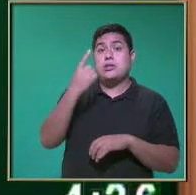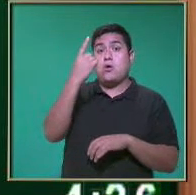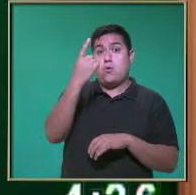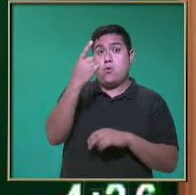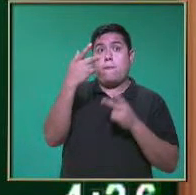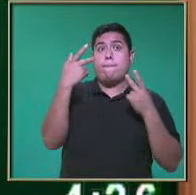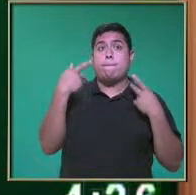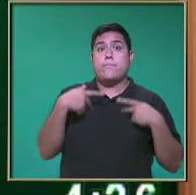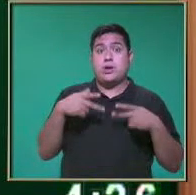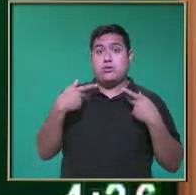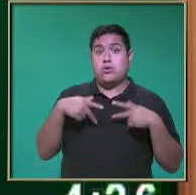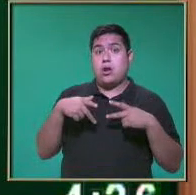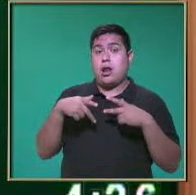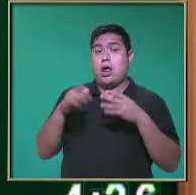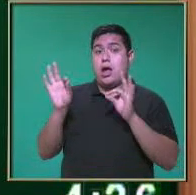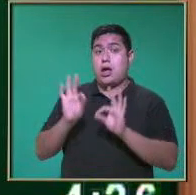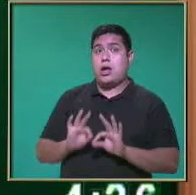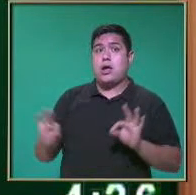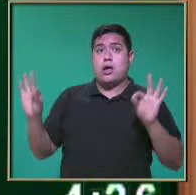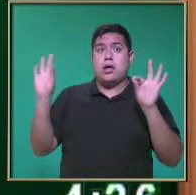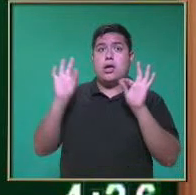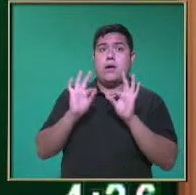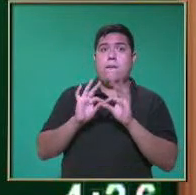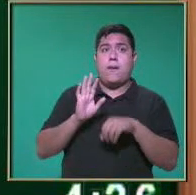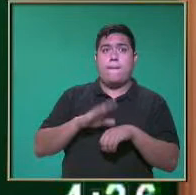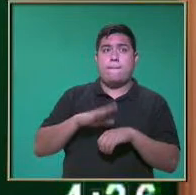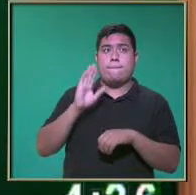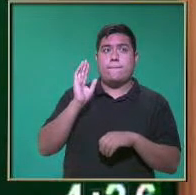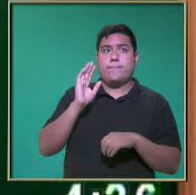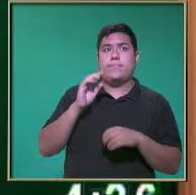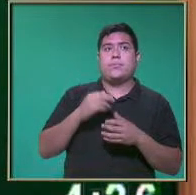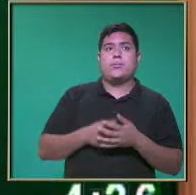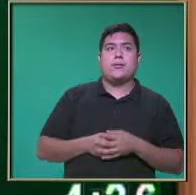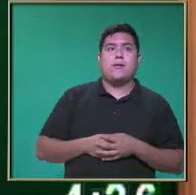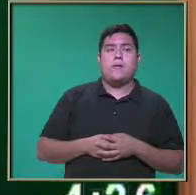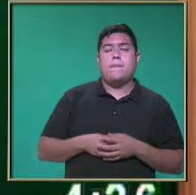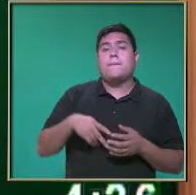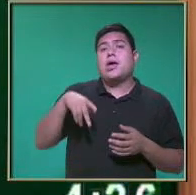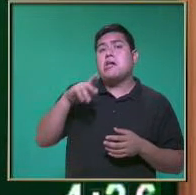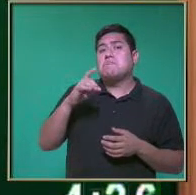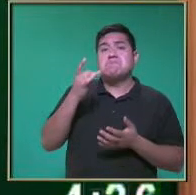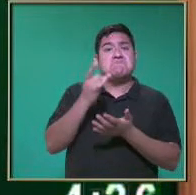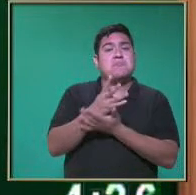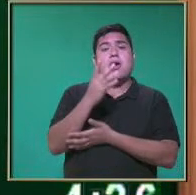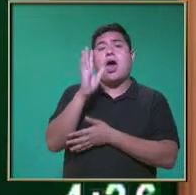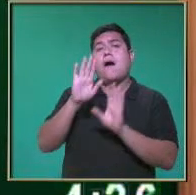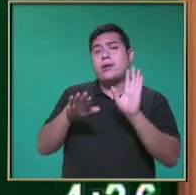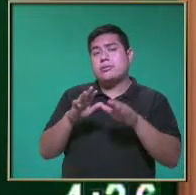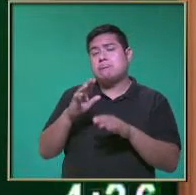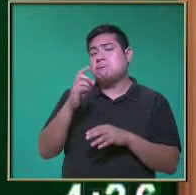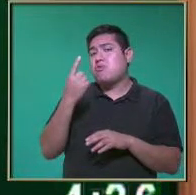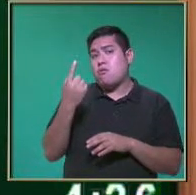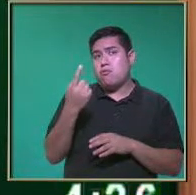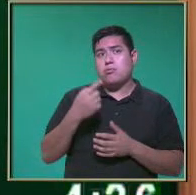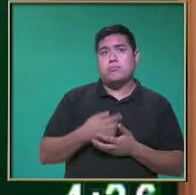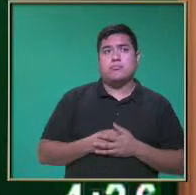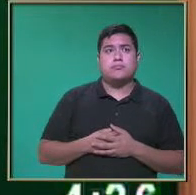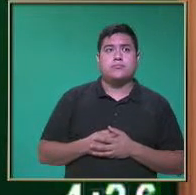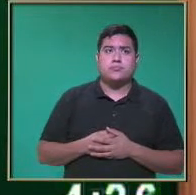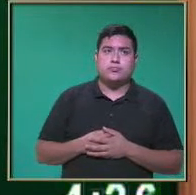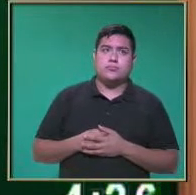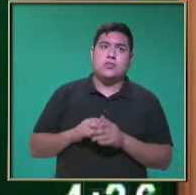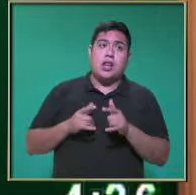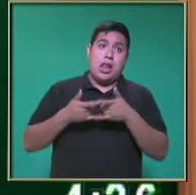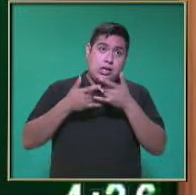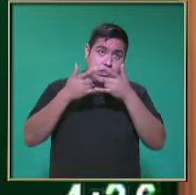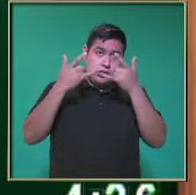personaje principal, a main character. But usually there is only one. Pero generalmente solo hay uno. Stories happen in places and at